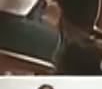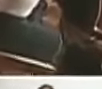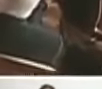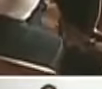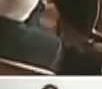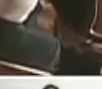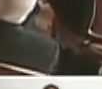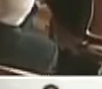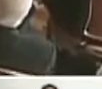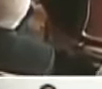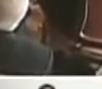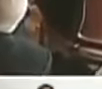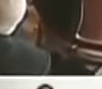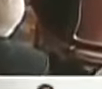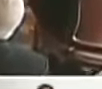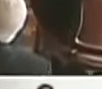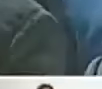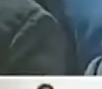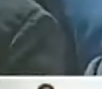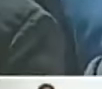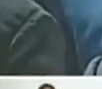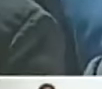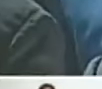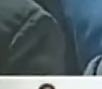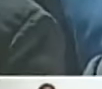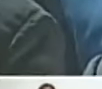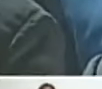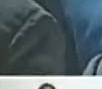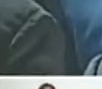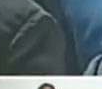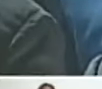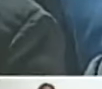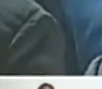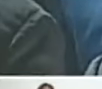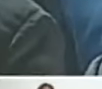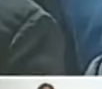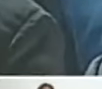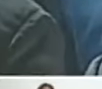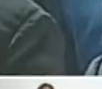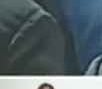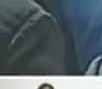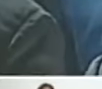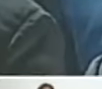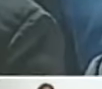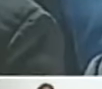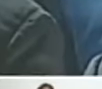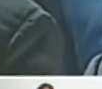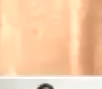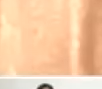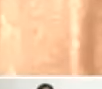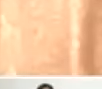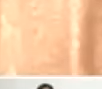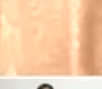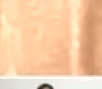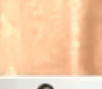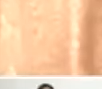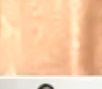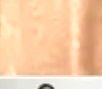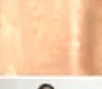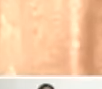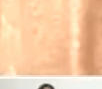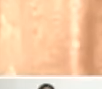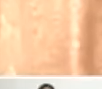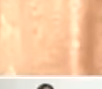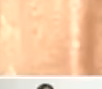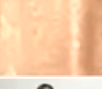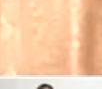jurídica, un patriota apasionado de los temas vitales de la